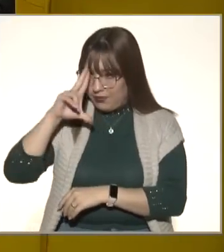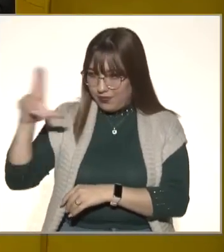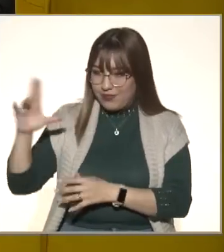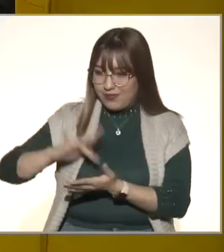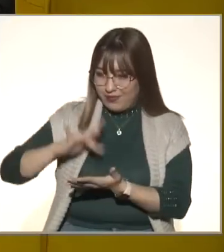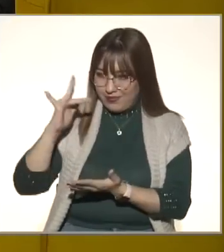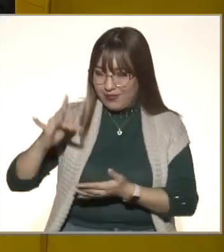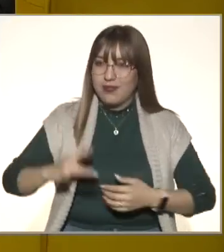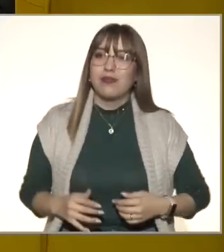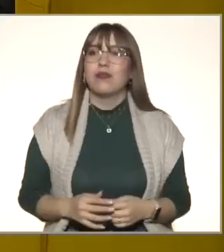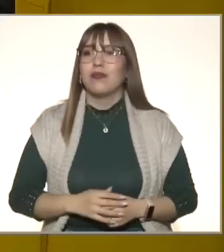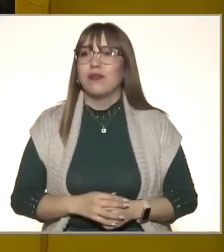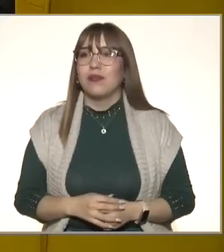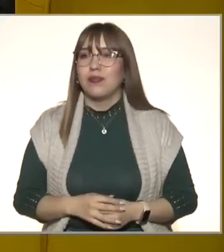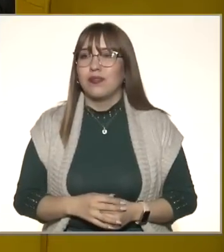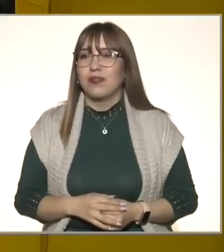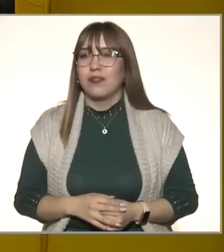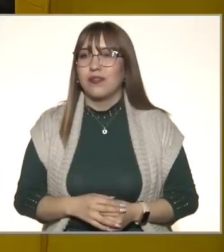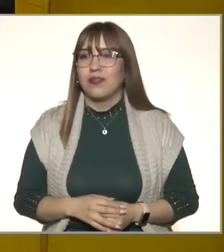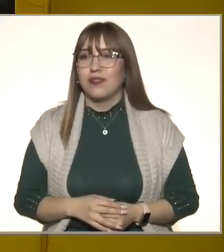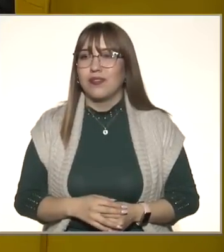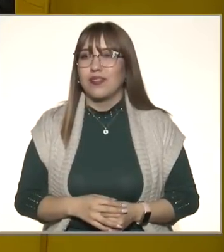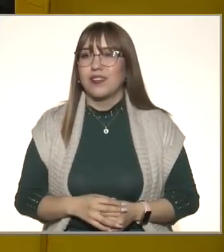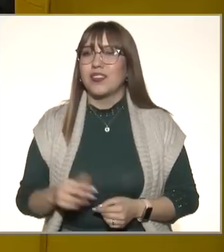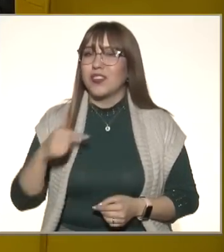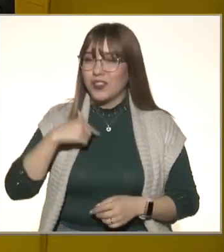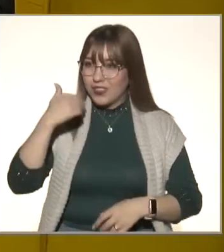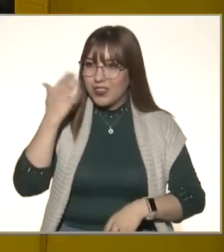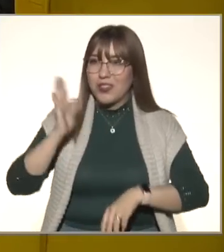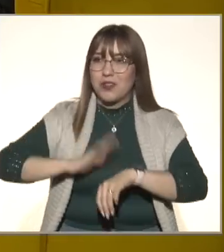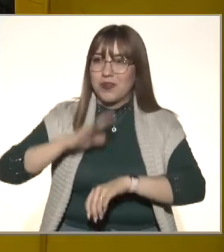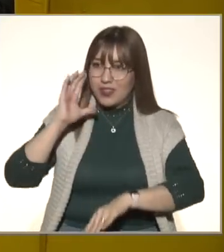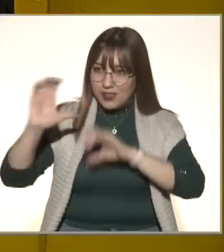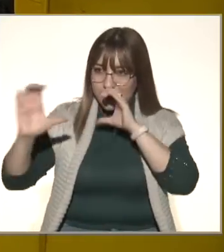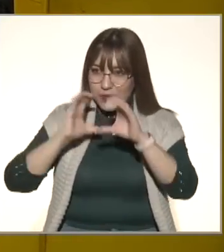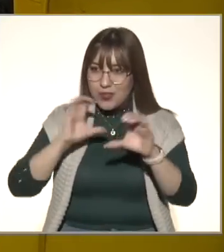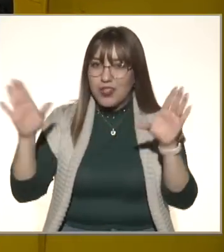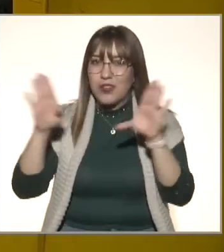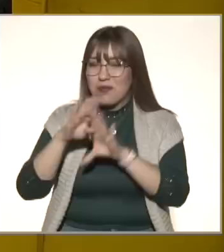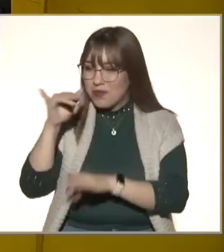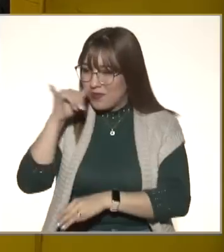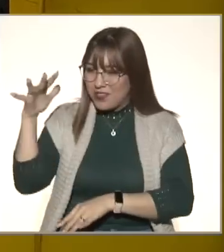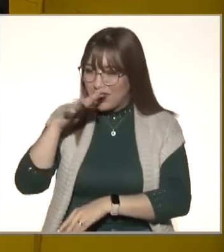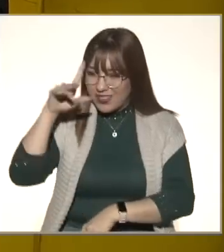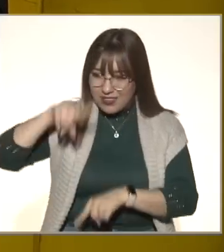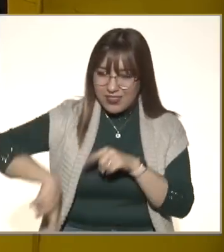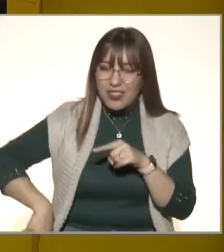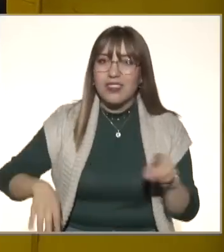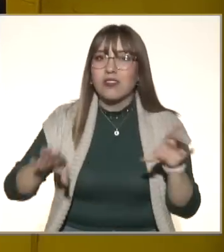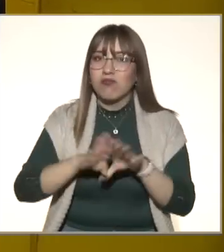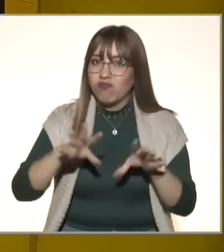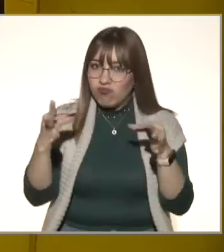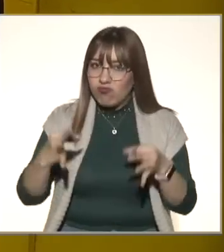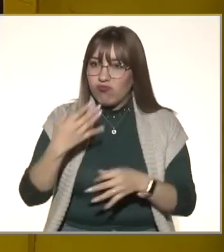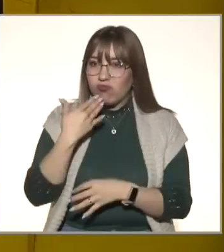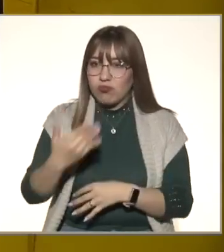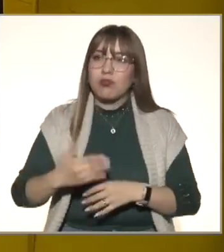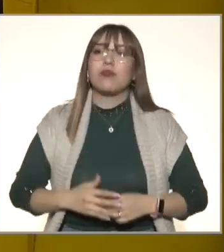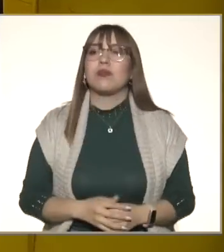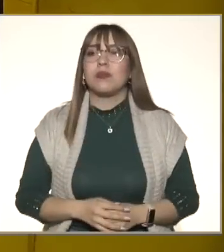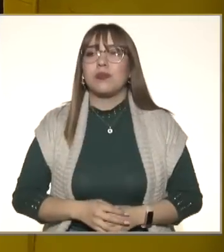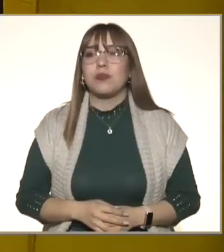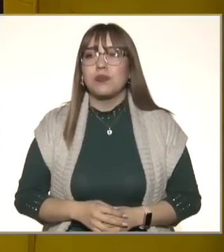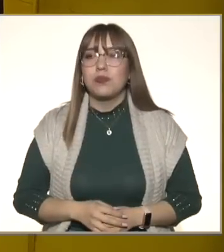placer estar aquí. Oye, me encanta tu perfil porque tenemos que hablar de esta comunicación no violenta, de cómo hacerla efectiva, de cómo realmente